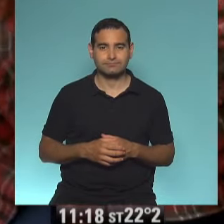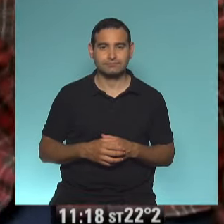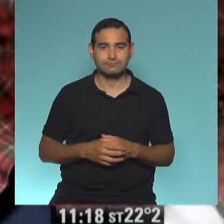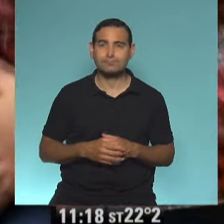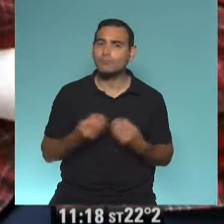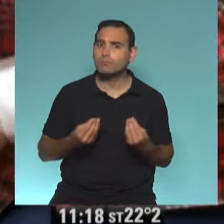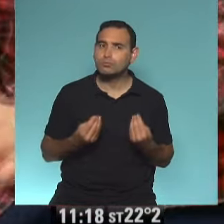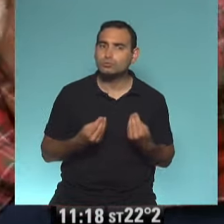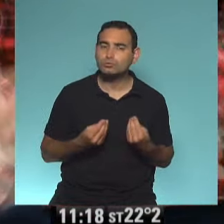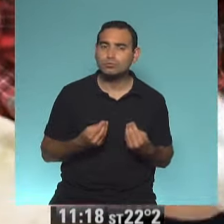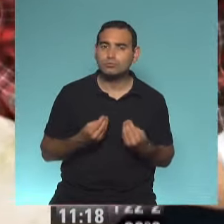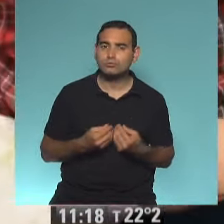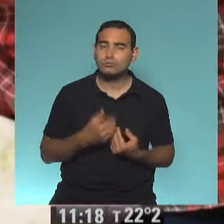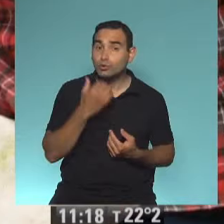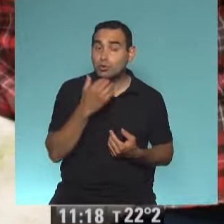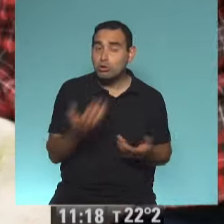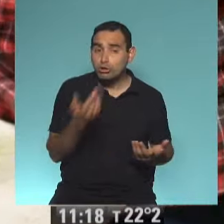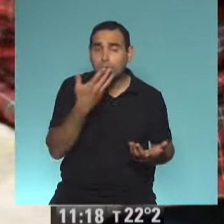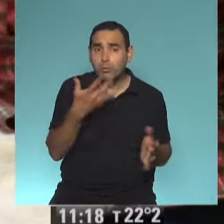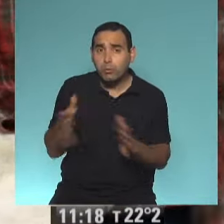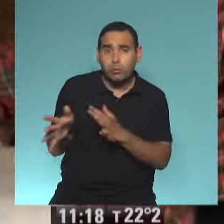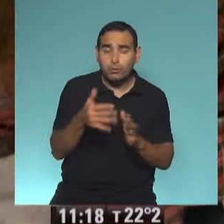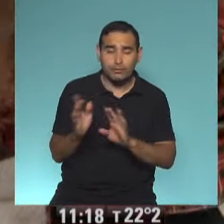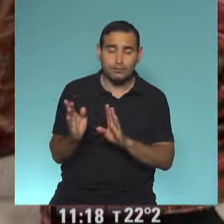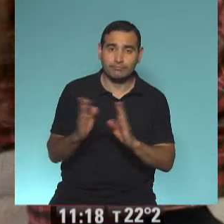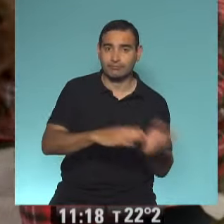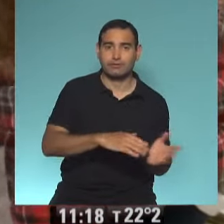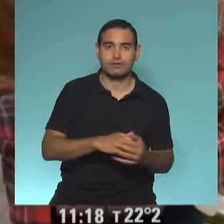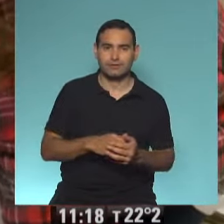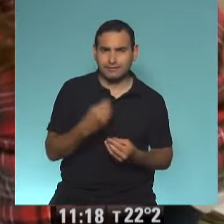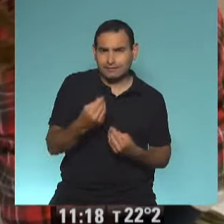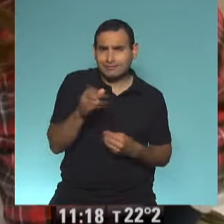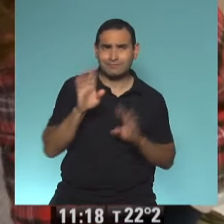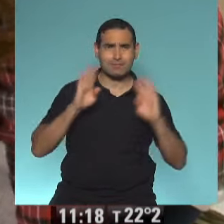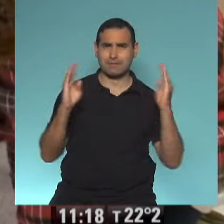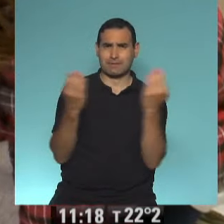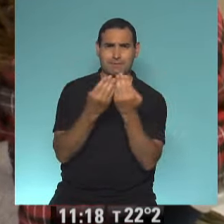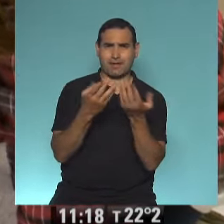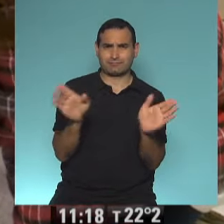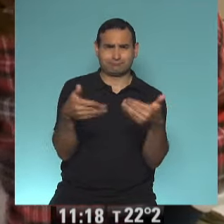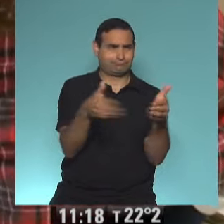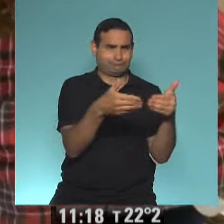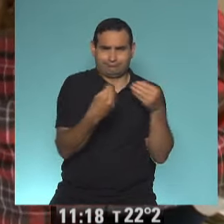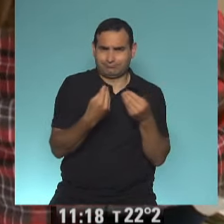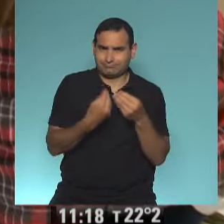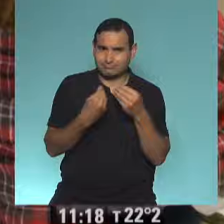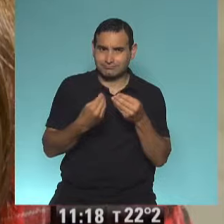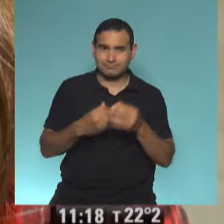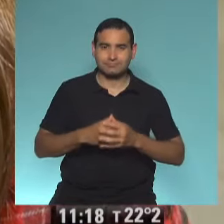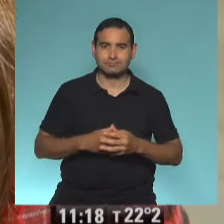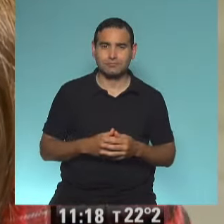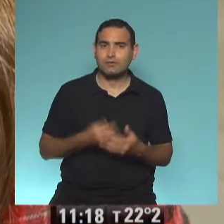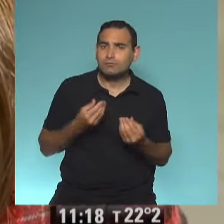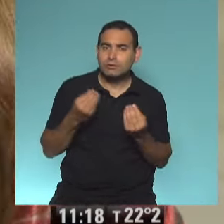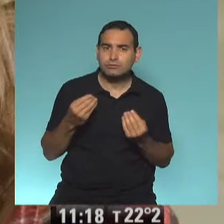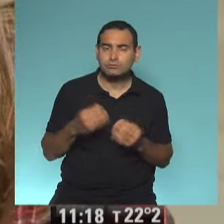¿Qué pasó? No sé, habrá sido el viento. ¿Qué viento? Está todo cerrado. Sí, ¿qué pudo haber